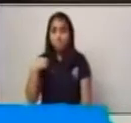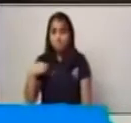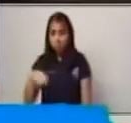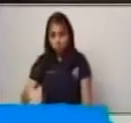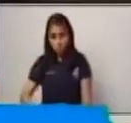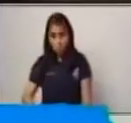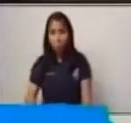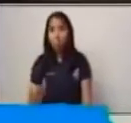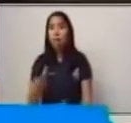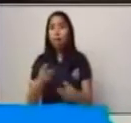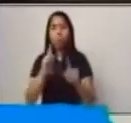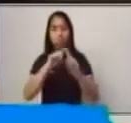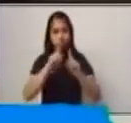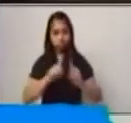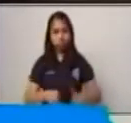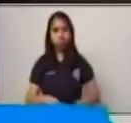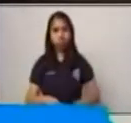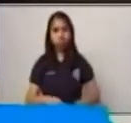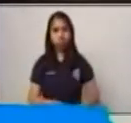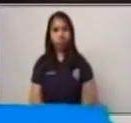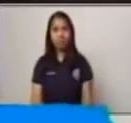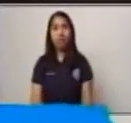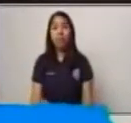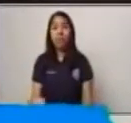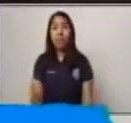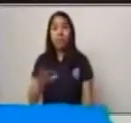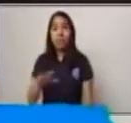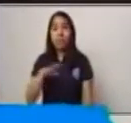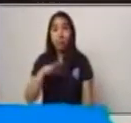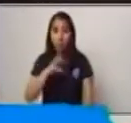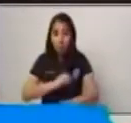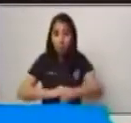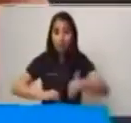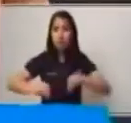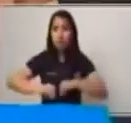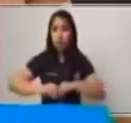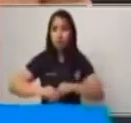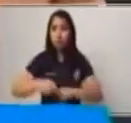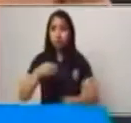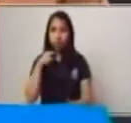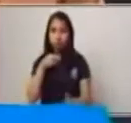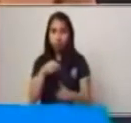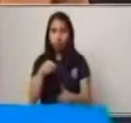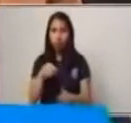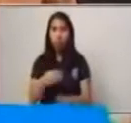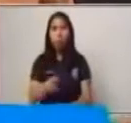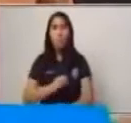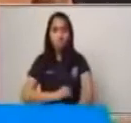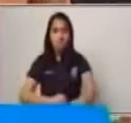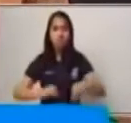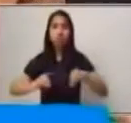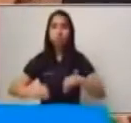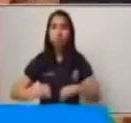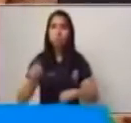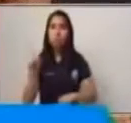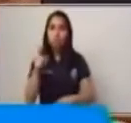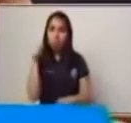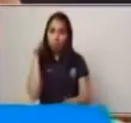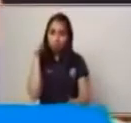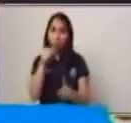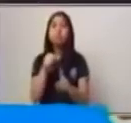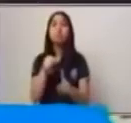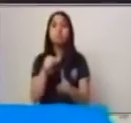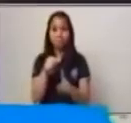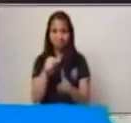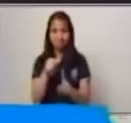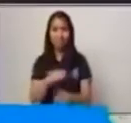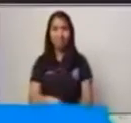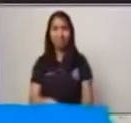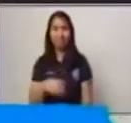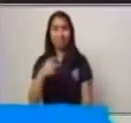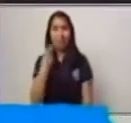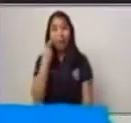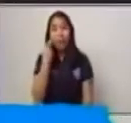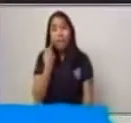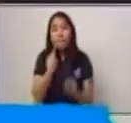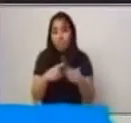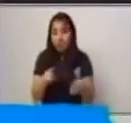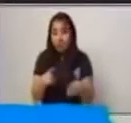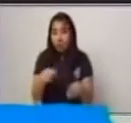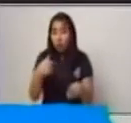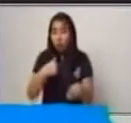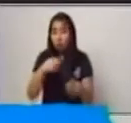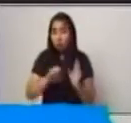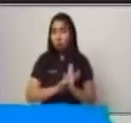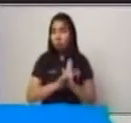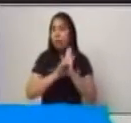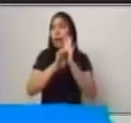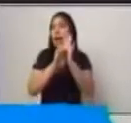posición. Y para continuar este tema y ahora ejemplificarlo, me gustaría leerte otro poema de un